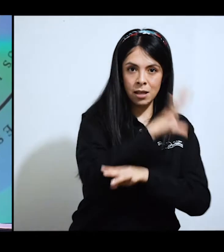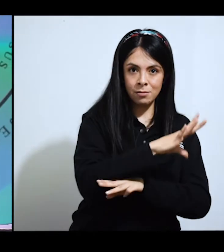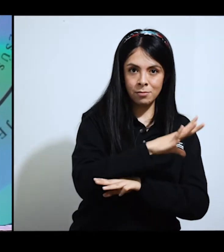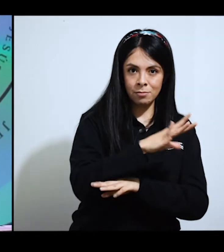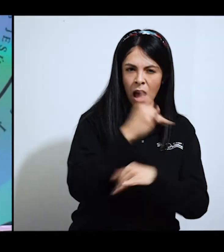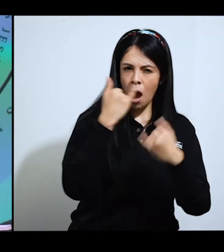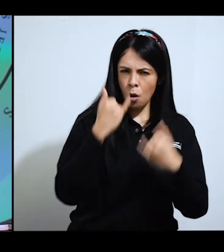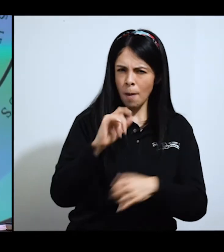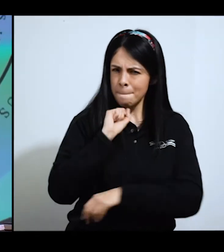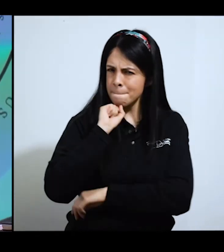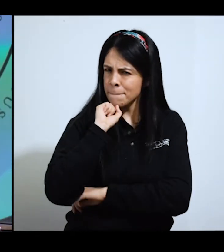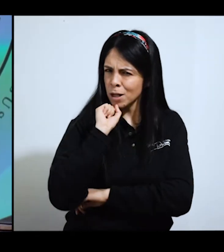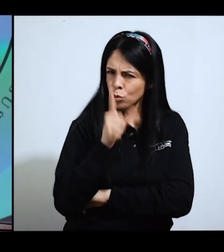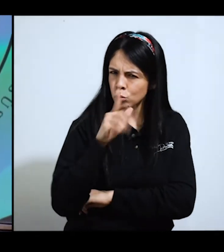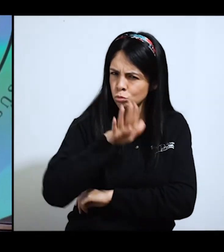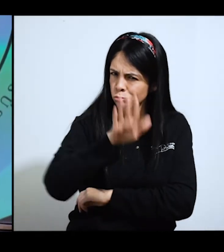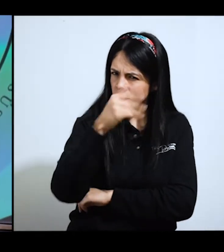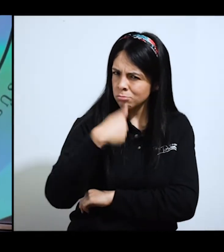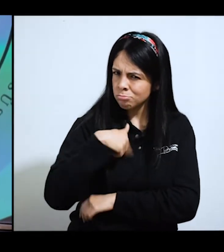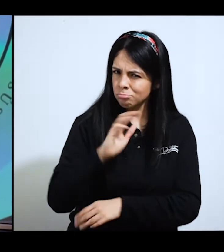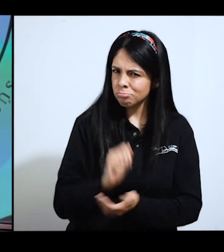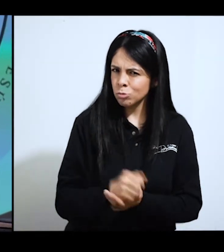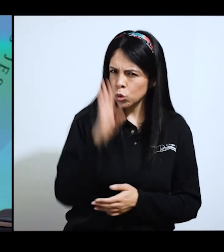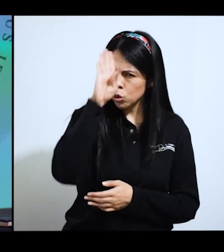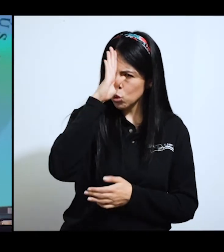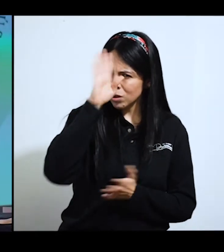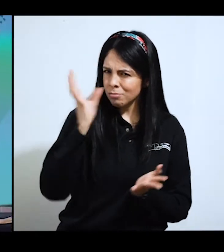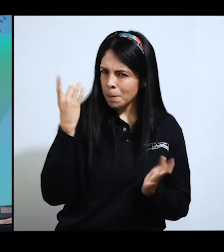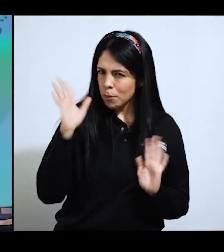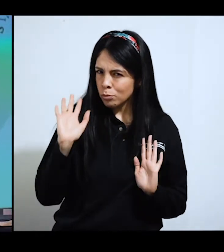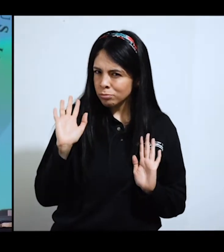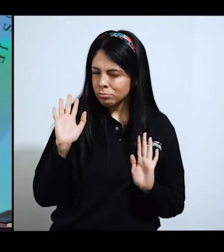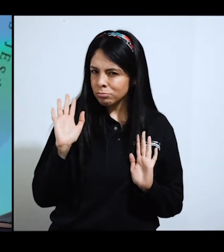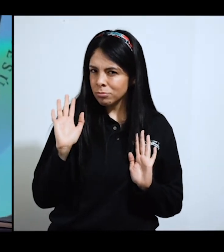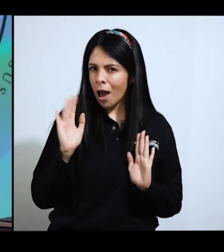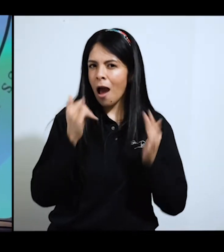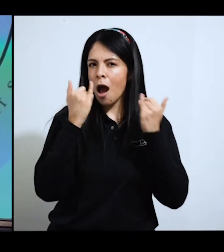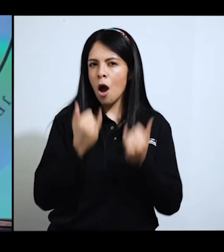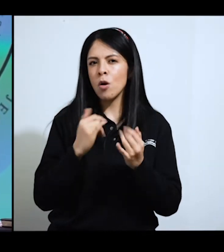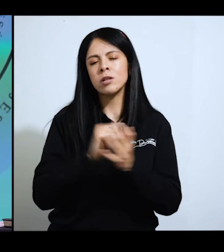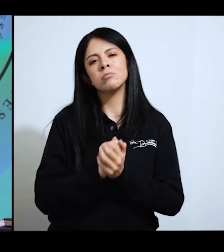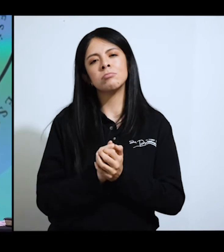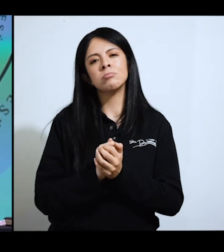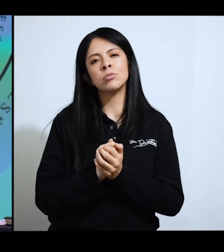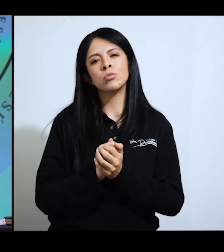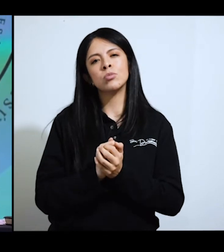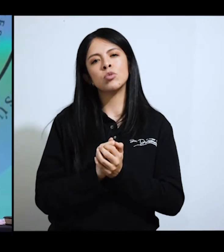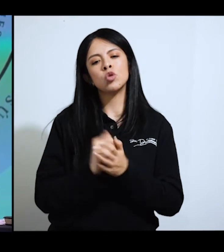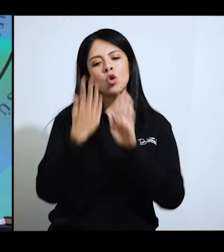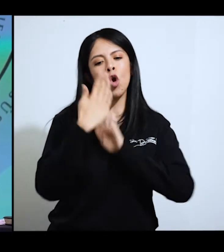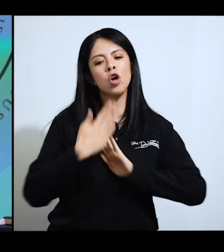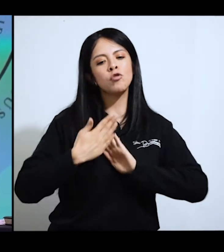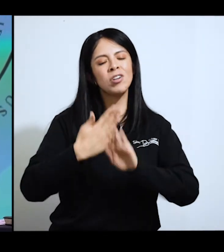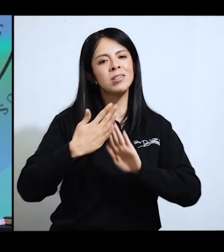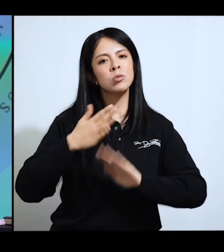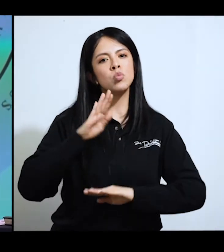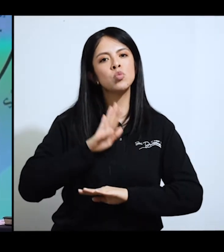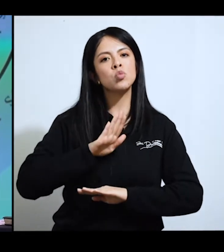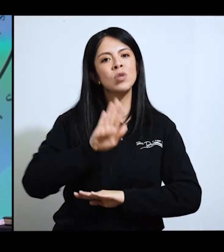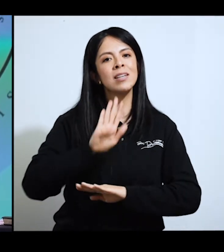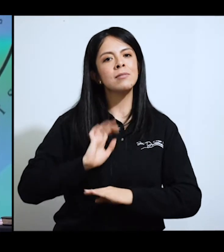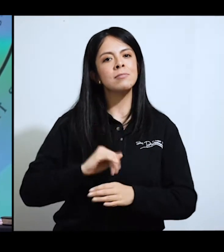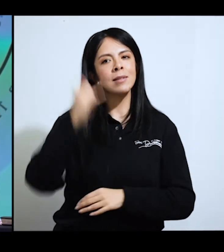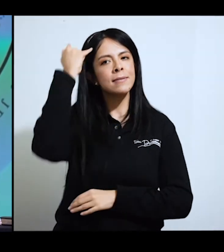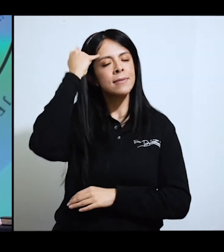esas inquietudes en su mente, porque lo que estoy tratando de hacer aquí es confrontar muchos